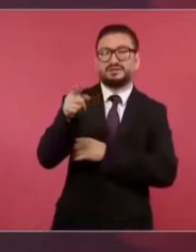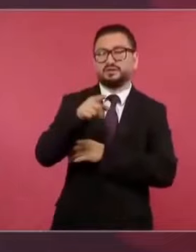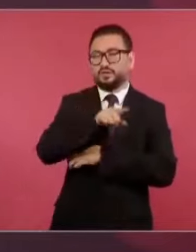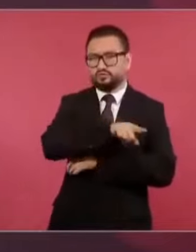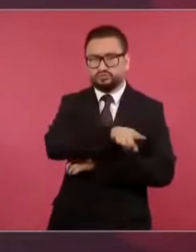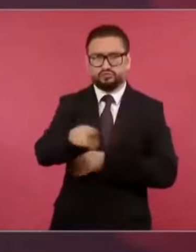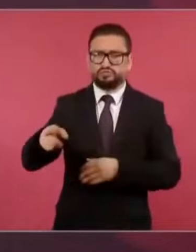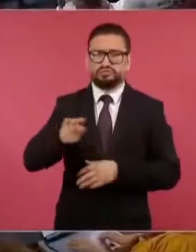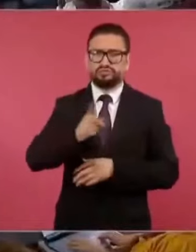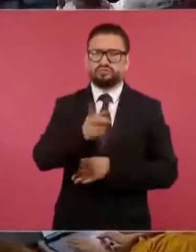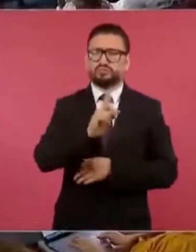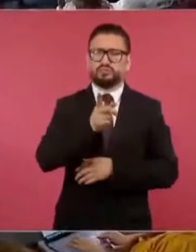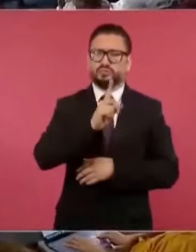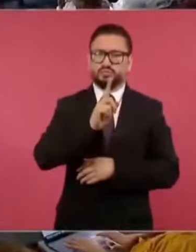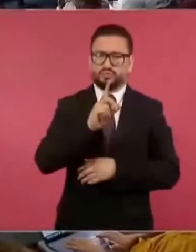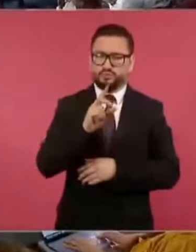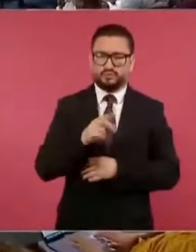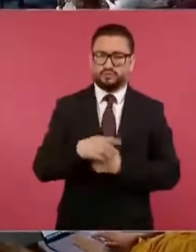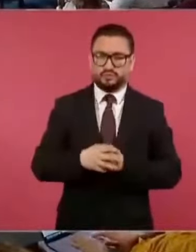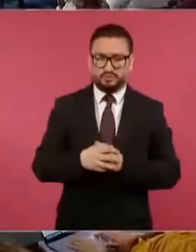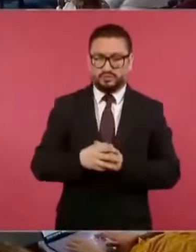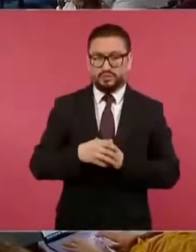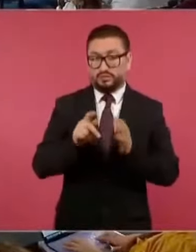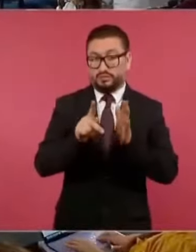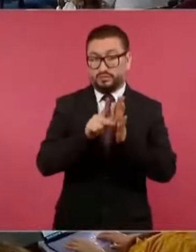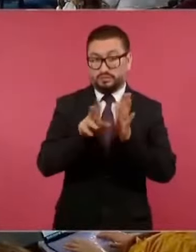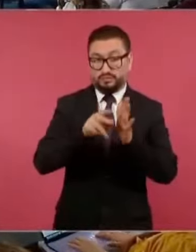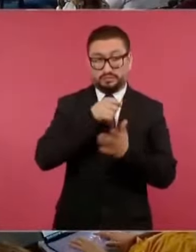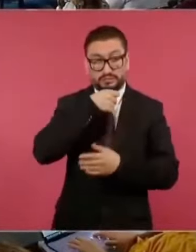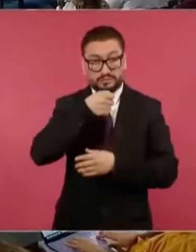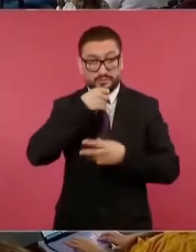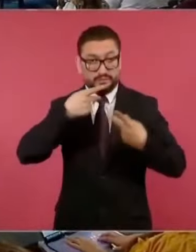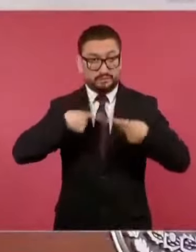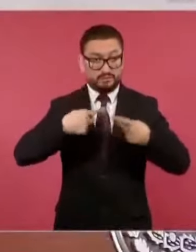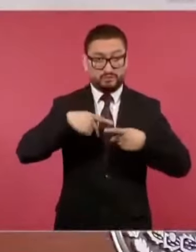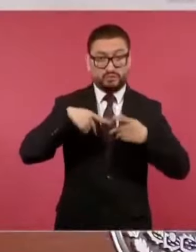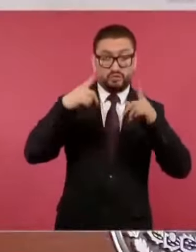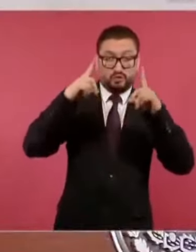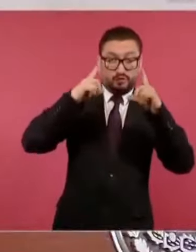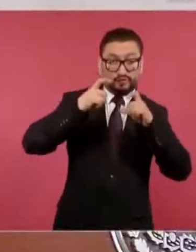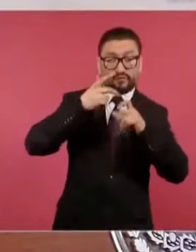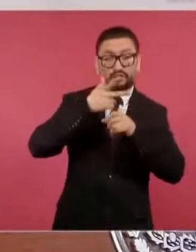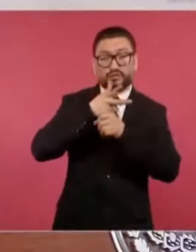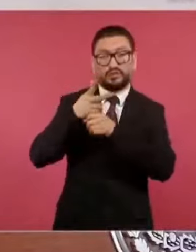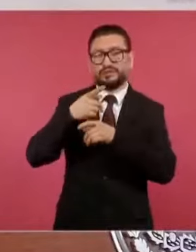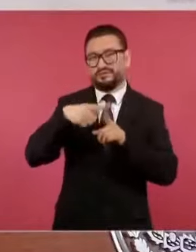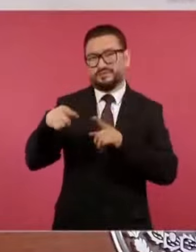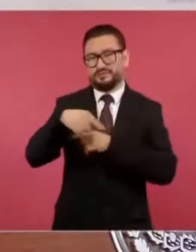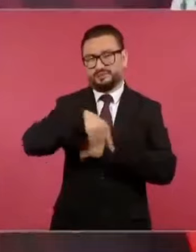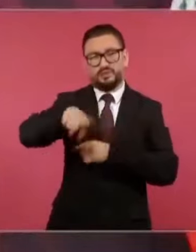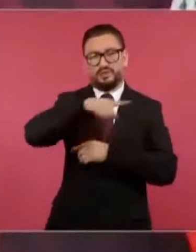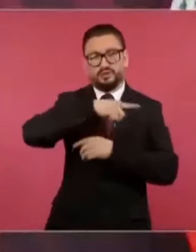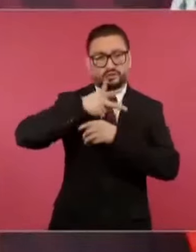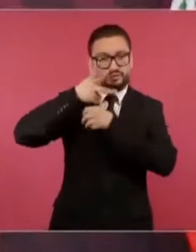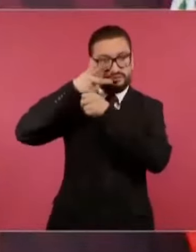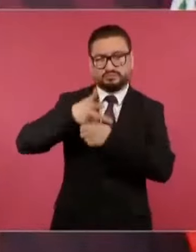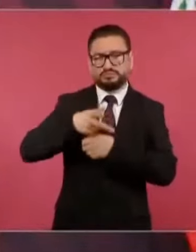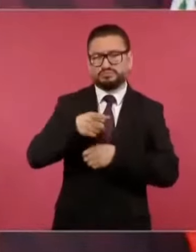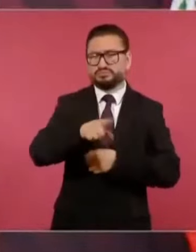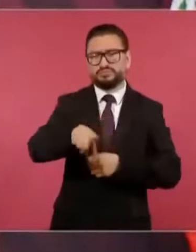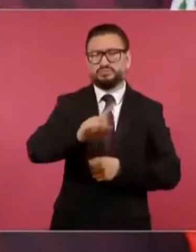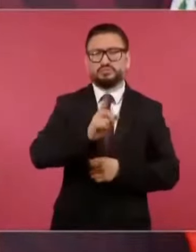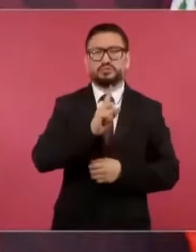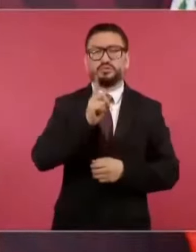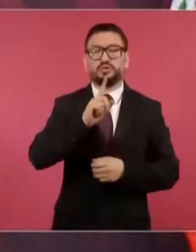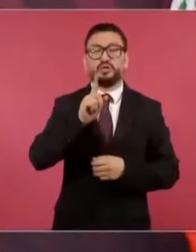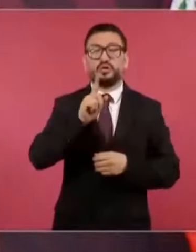ustedes, los reporteros y fotógrafos y camarógrafos, sino